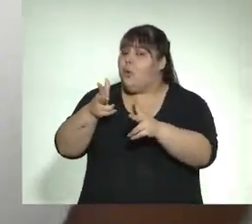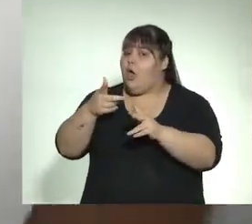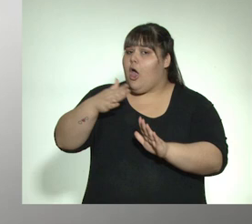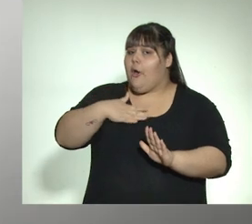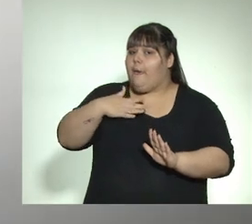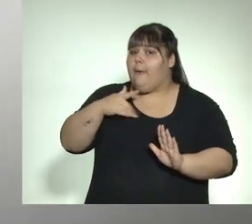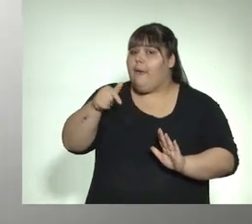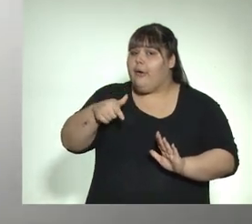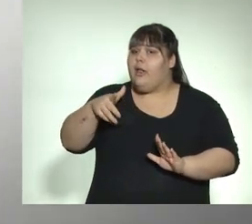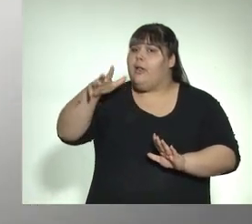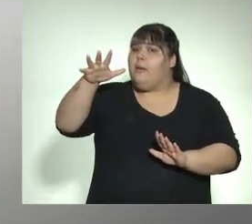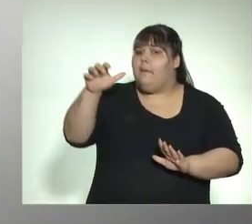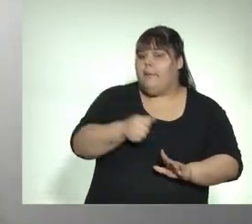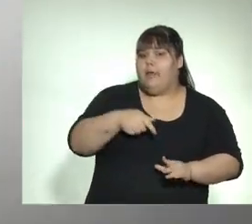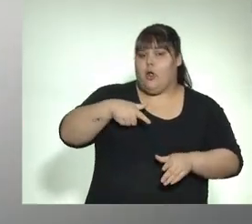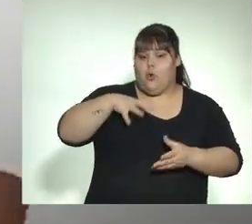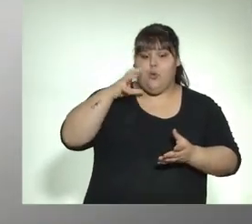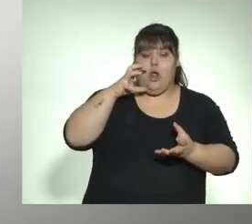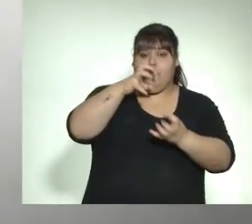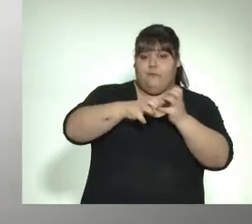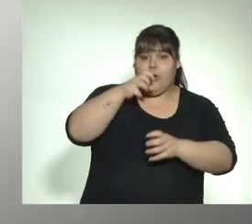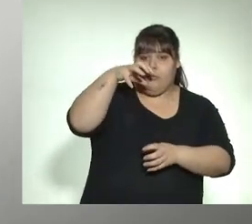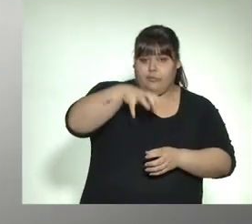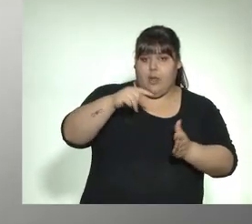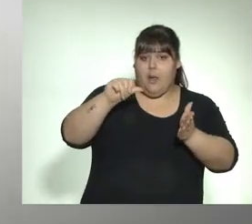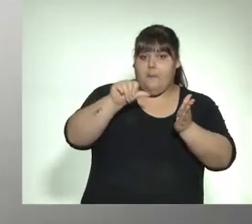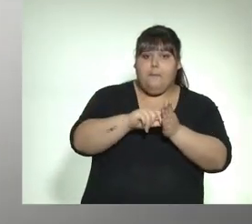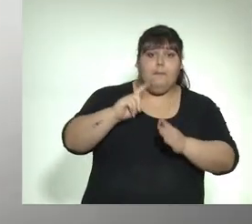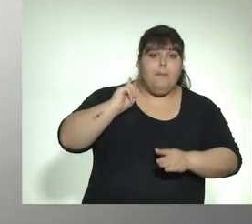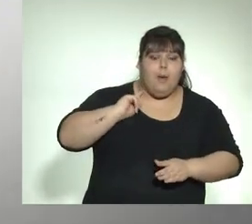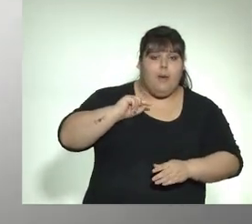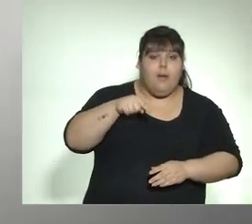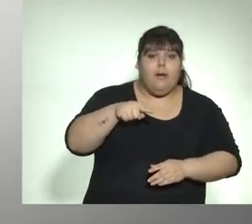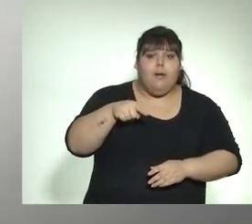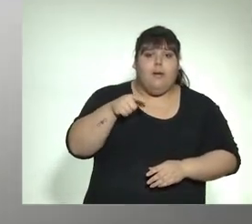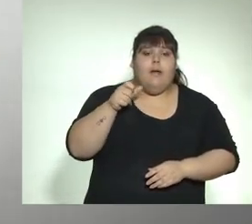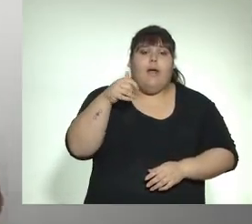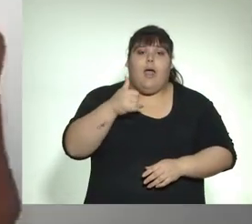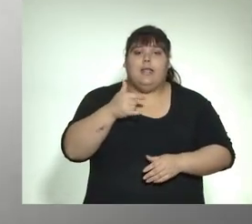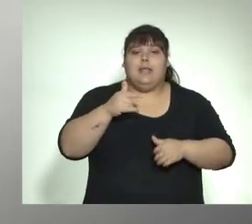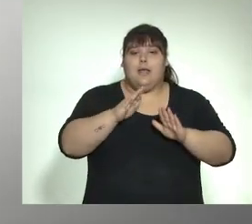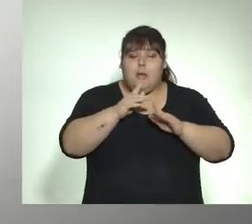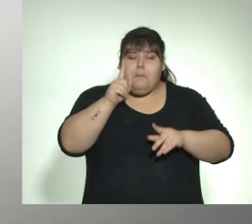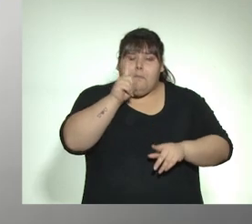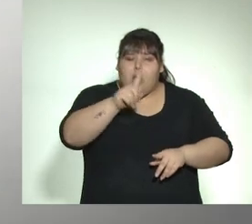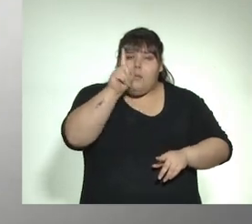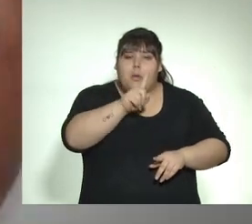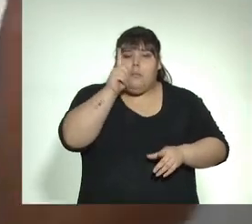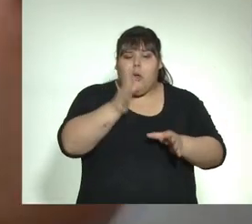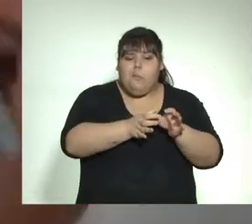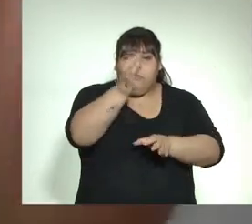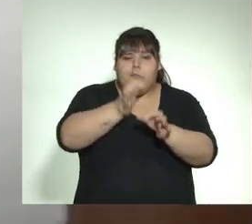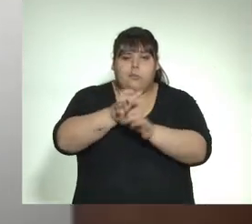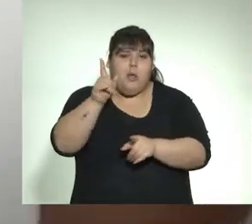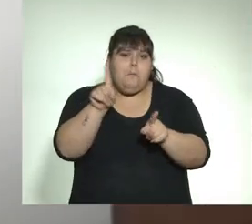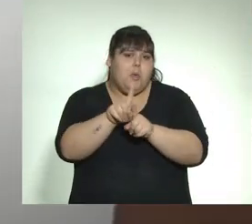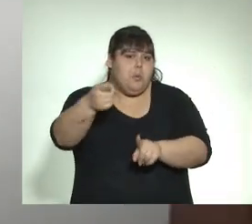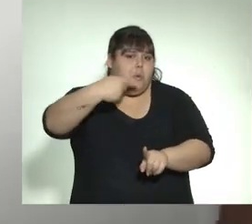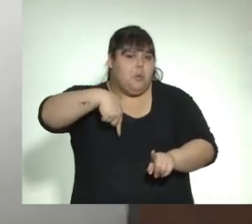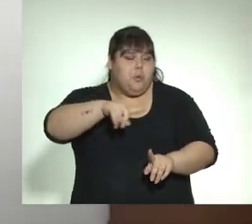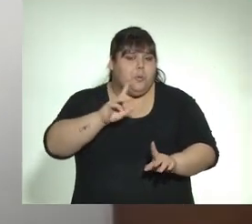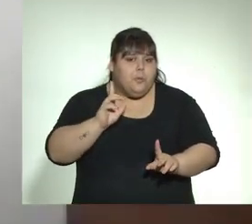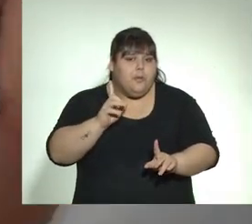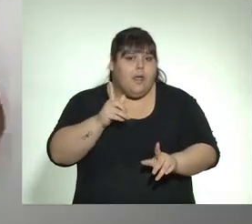cuento que a mí ahora me trajeron a una fábrica de la ciudad de Paraná, donde hay miles y miles de botellas como